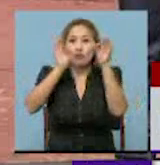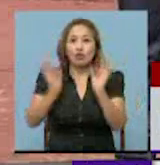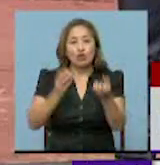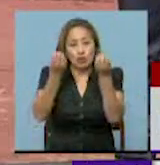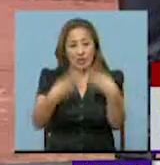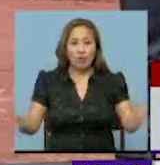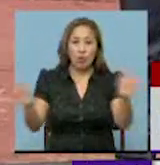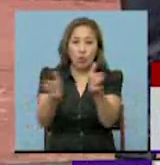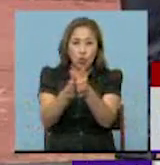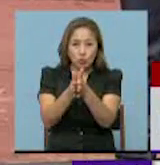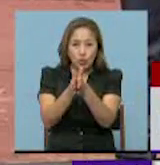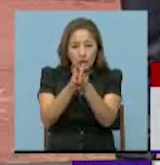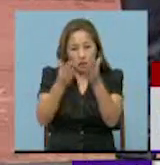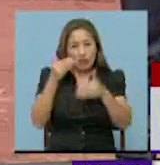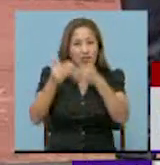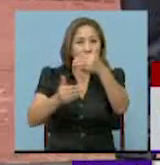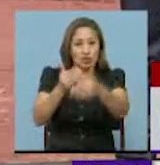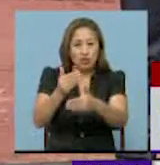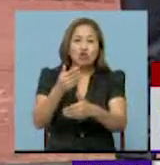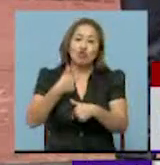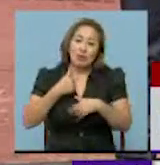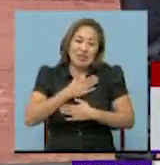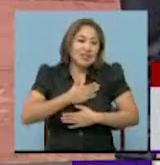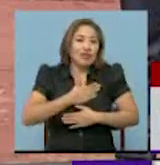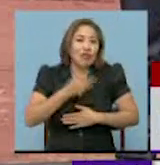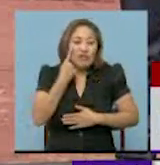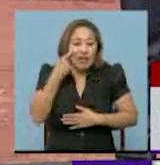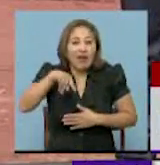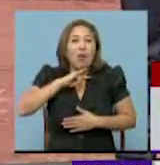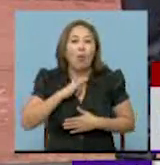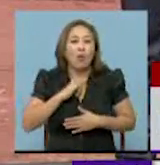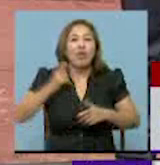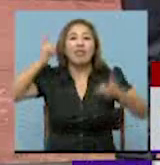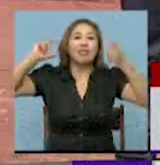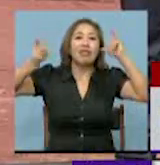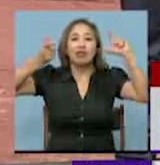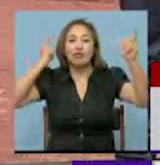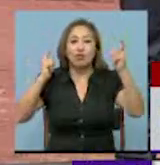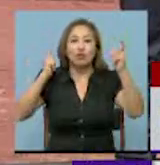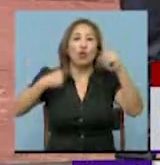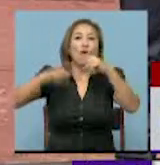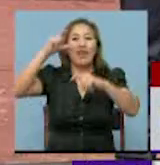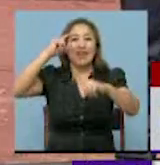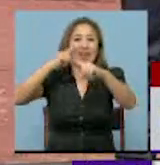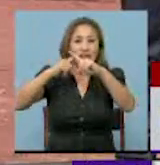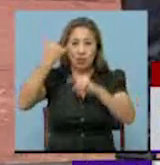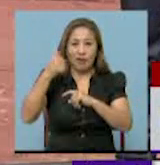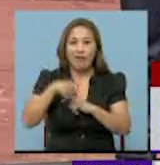encaramos juntos, es que me siento un jujeño más. Y disfruto cada éxito que ustedes van